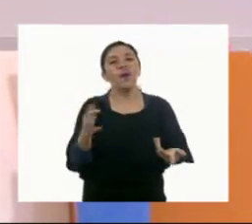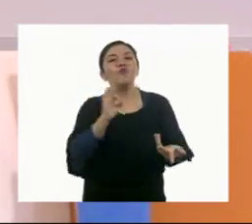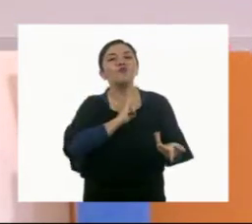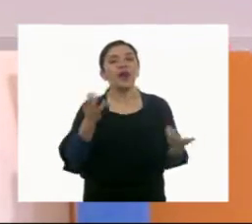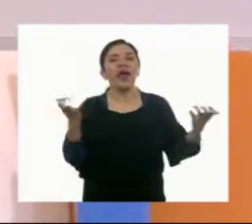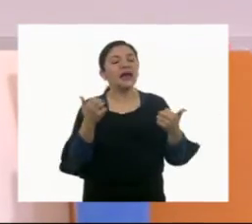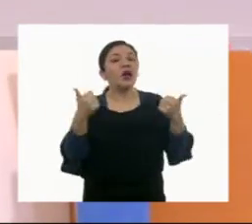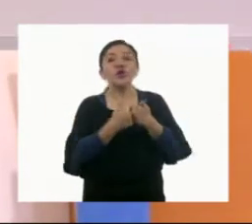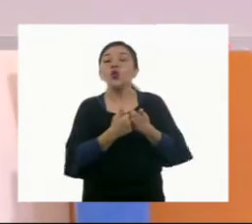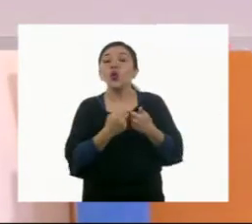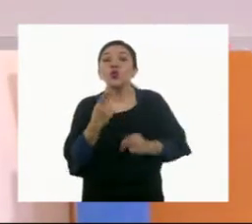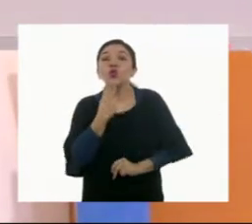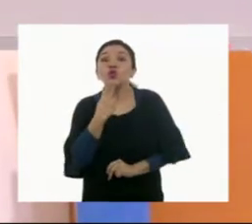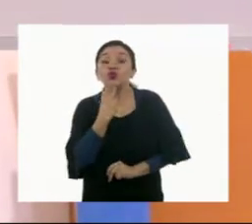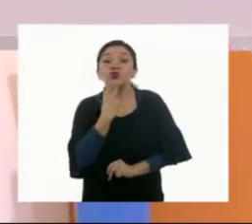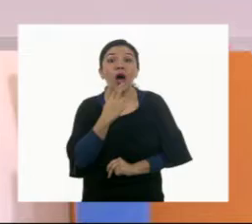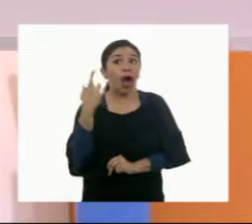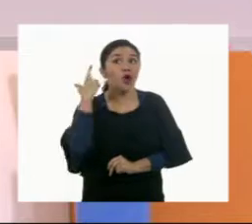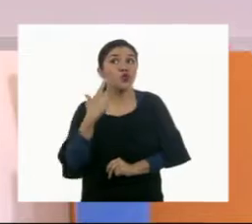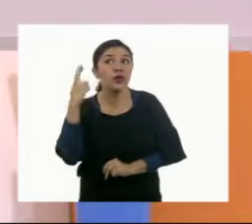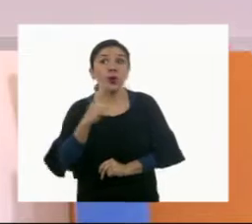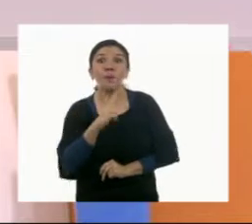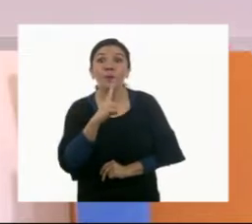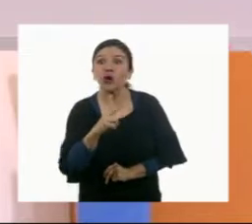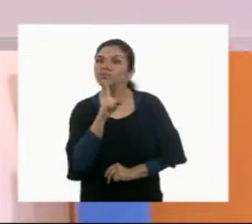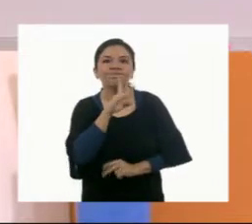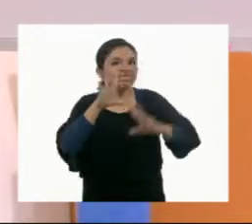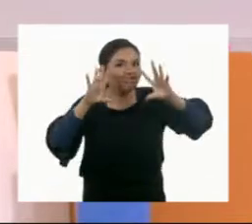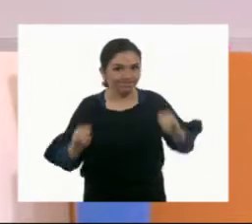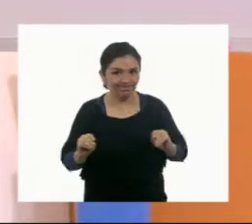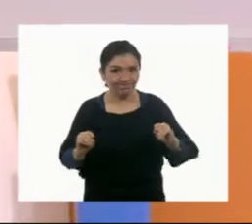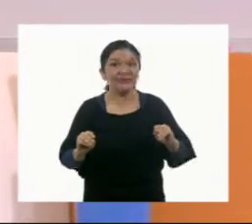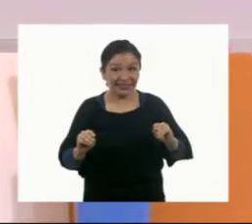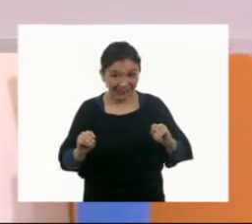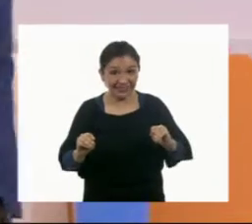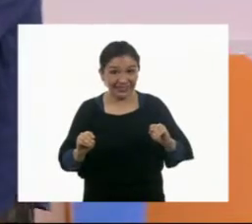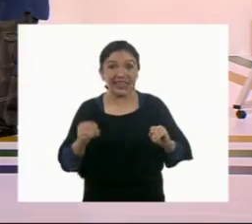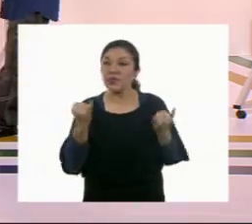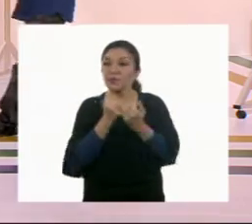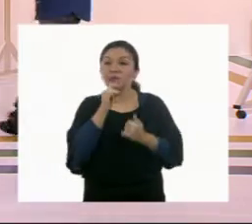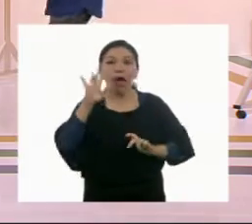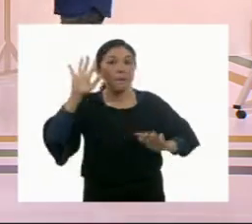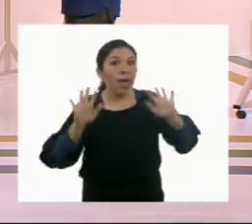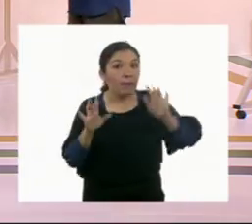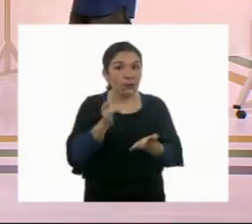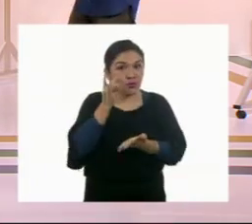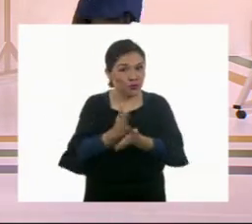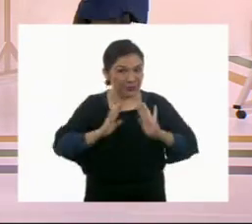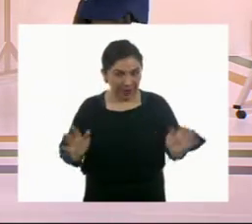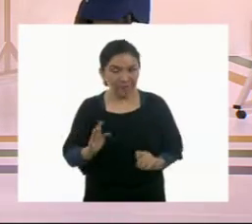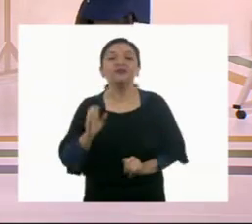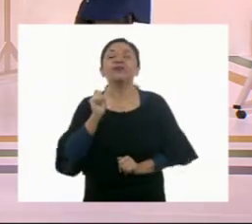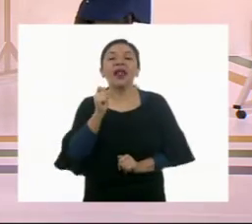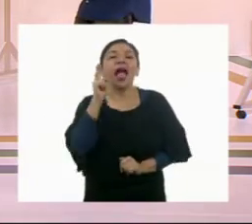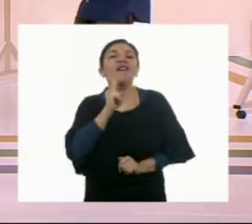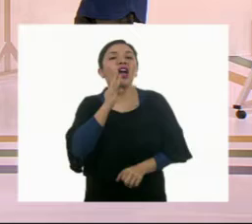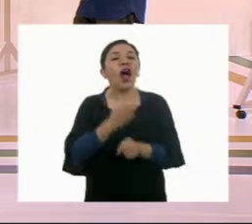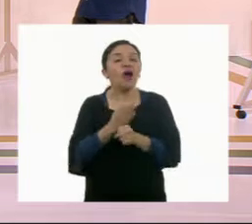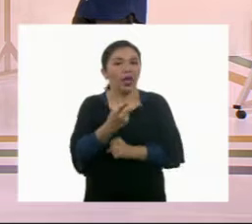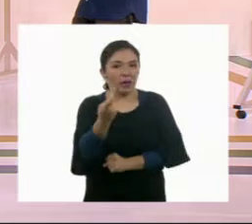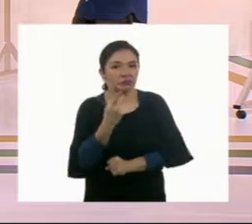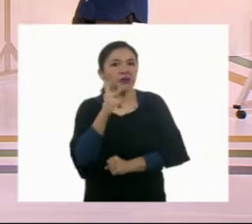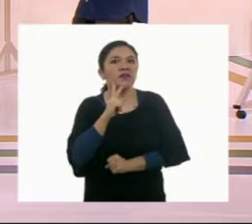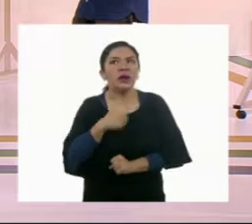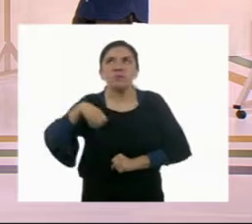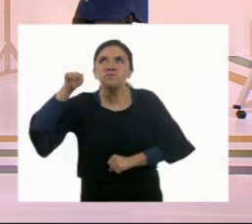hacerlas sin utilizar sonidos. O sea, en silencio. Muy bien. ¿Sí? ¿Sí? A ver, como que vamos a intentar adivinarnos, a ver qué es